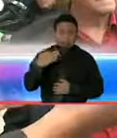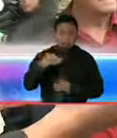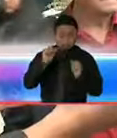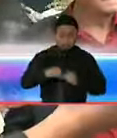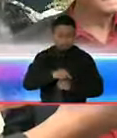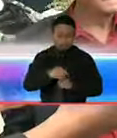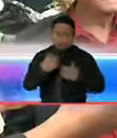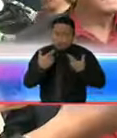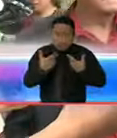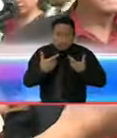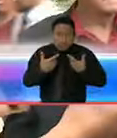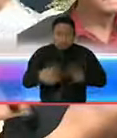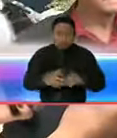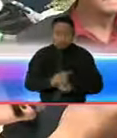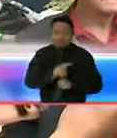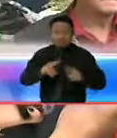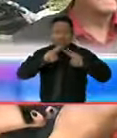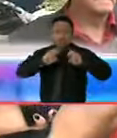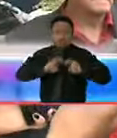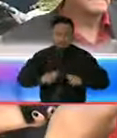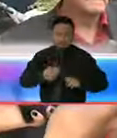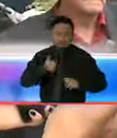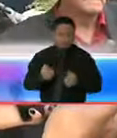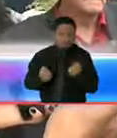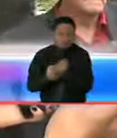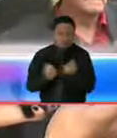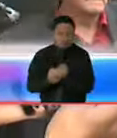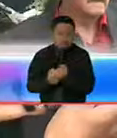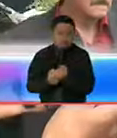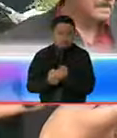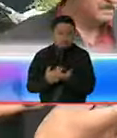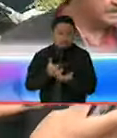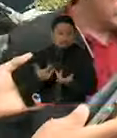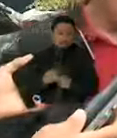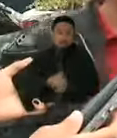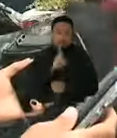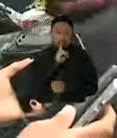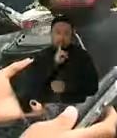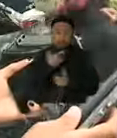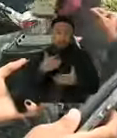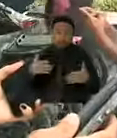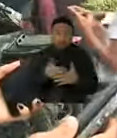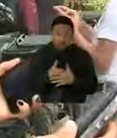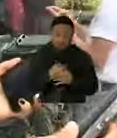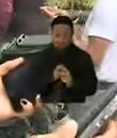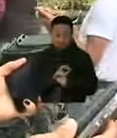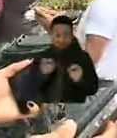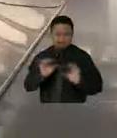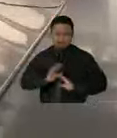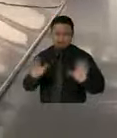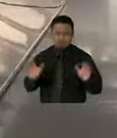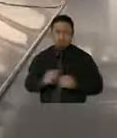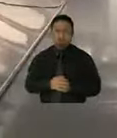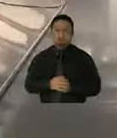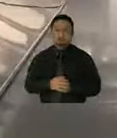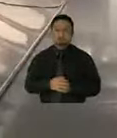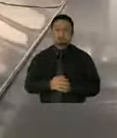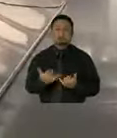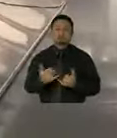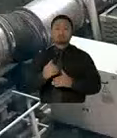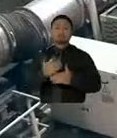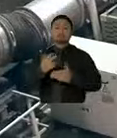para colaborar con cualquier investigación que se desarrolle, pues no tenemos absolutamente nada que ocultar. Actualmente el